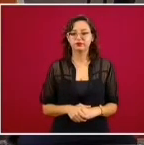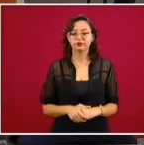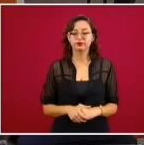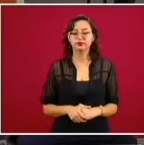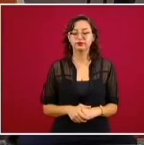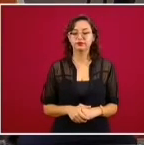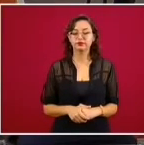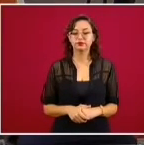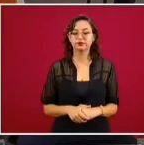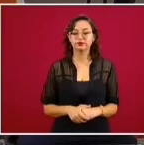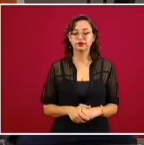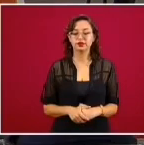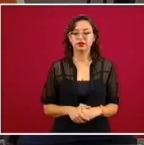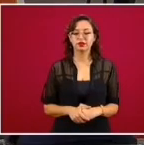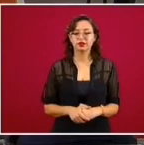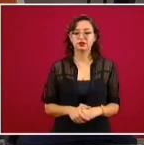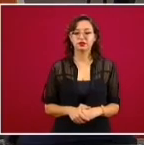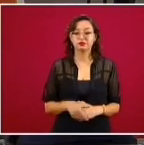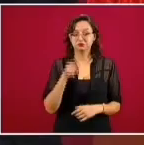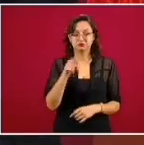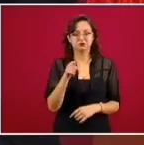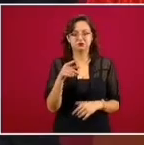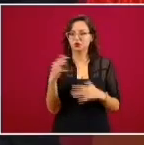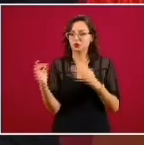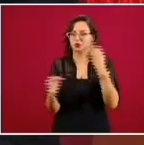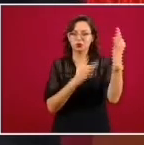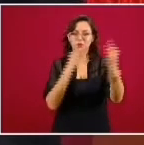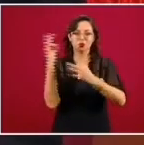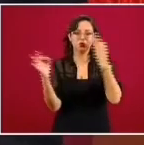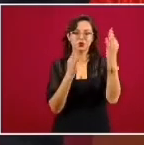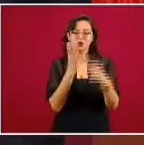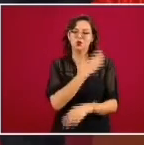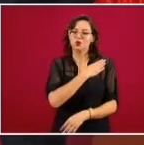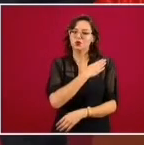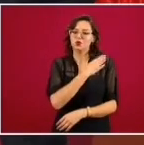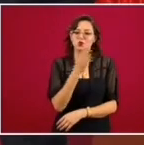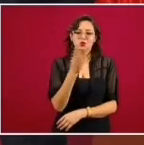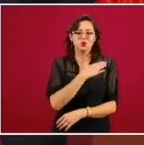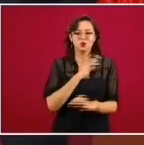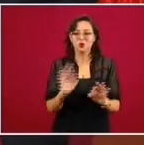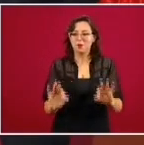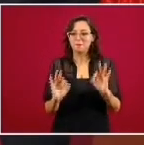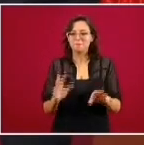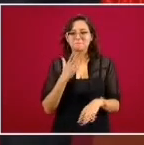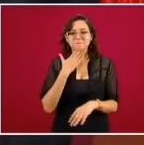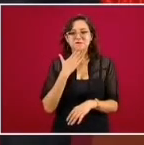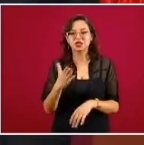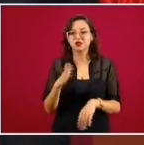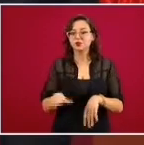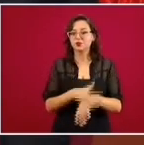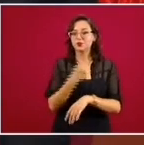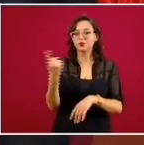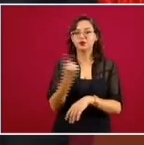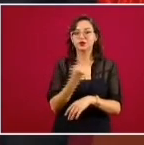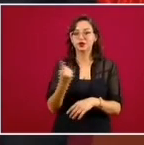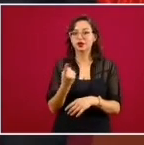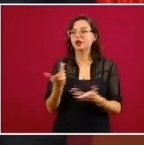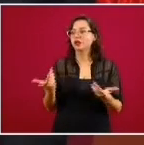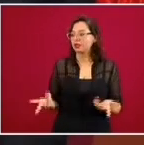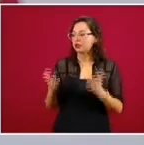a una segunda, bueno, esta es una excelente noticia, porque lo que nos habla es que estamos teniendo éxito en